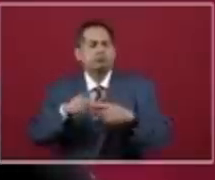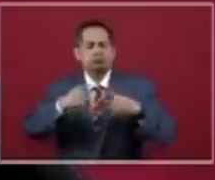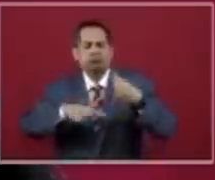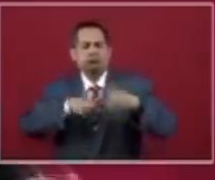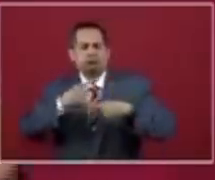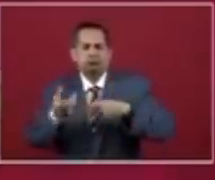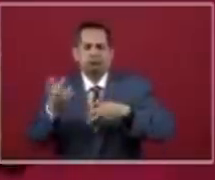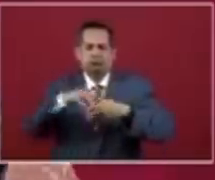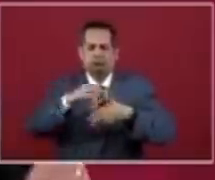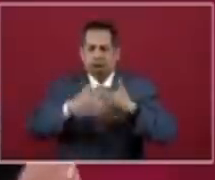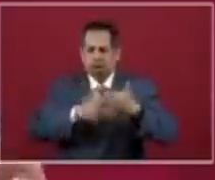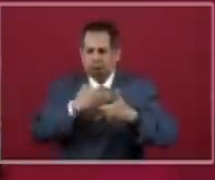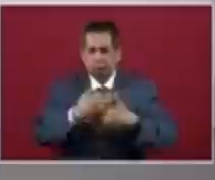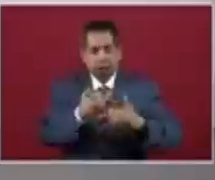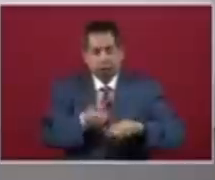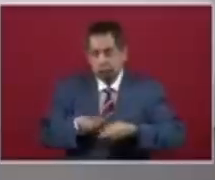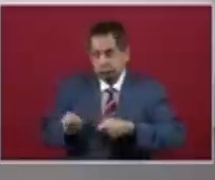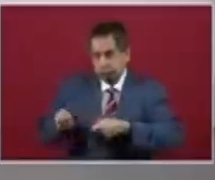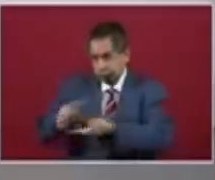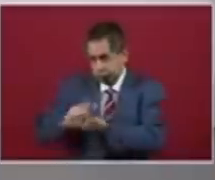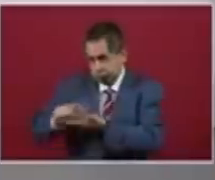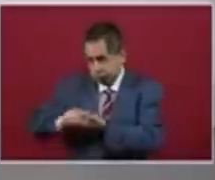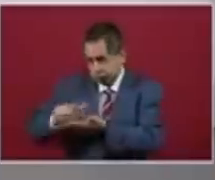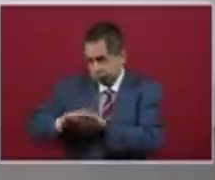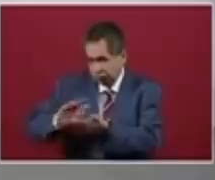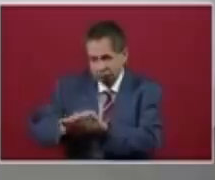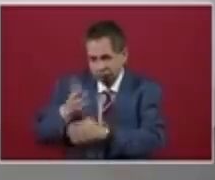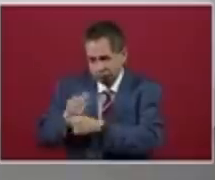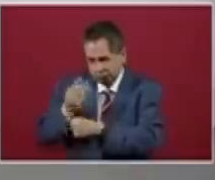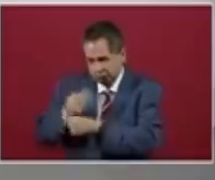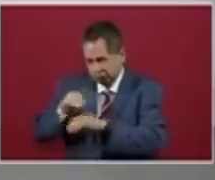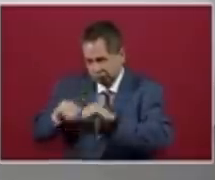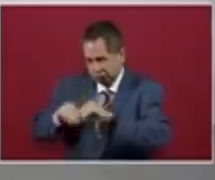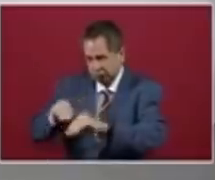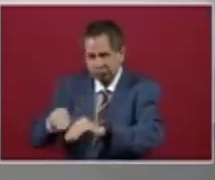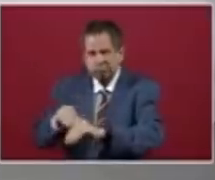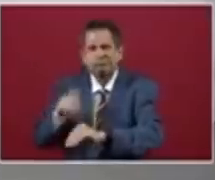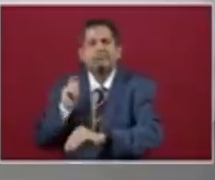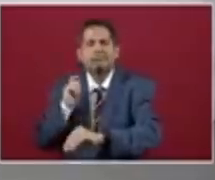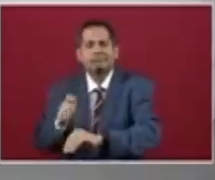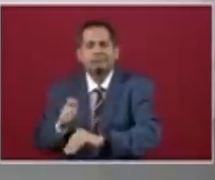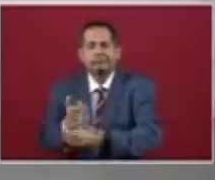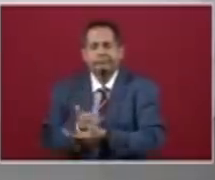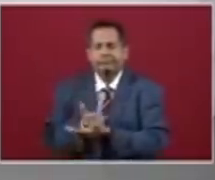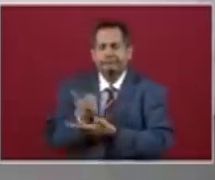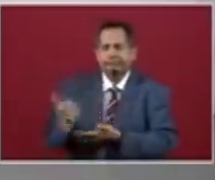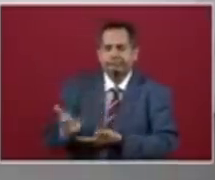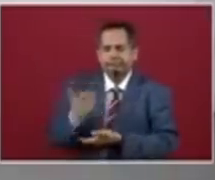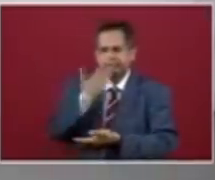para crear muchos empleos bien pagados.